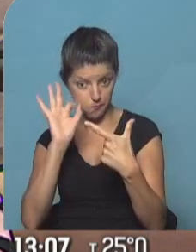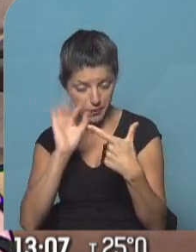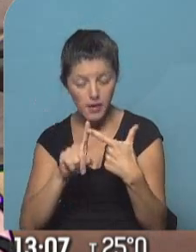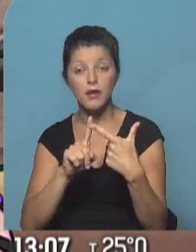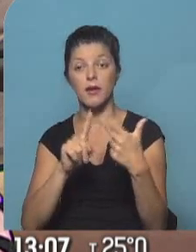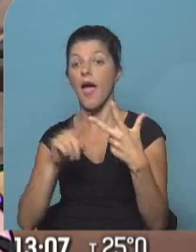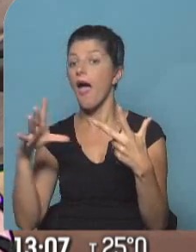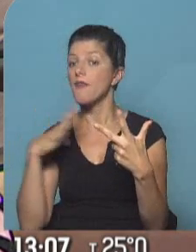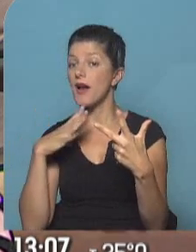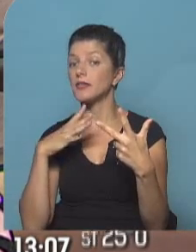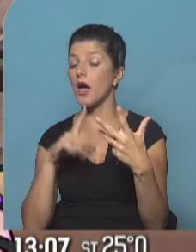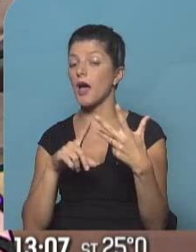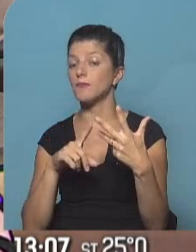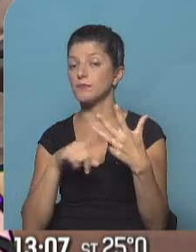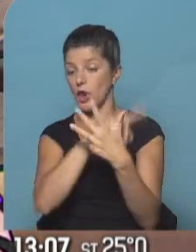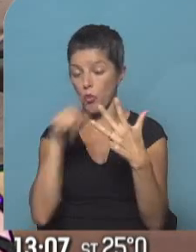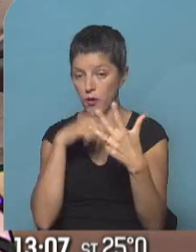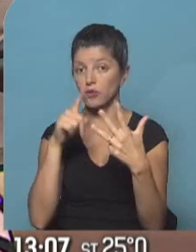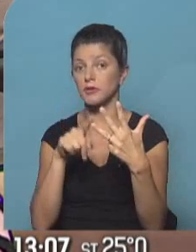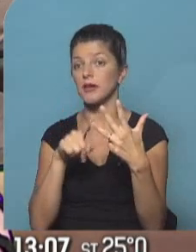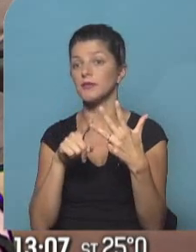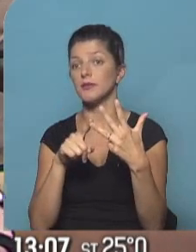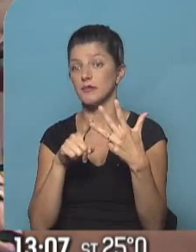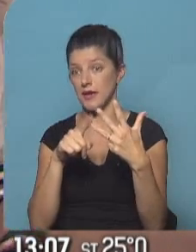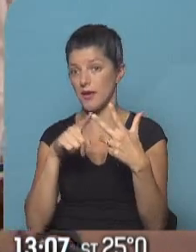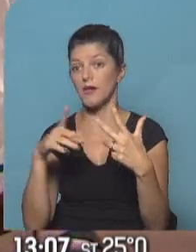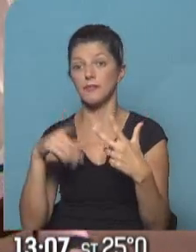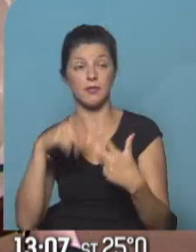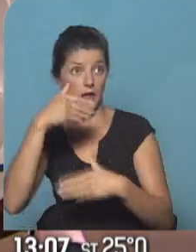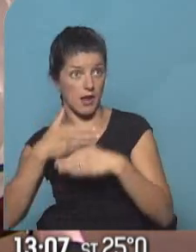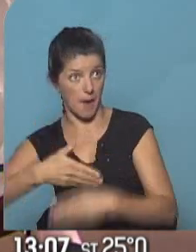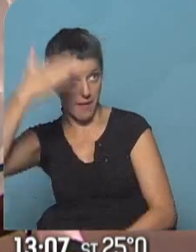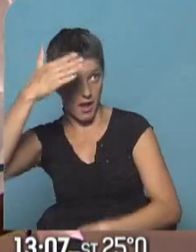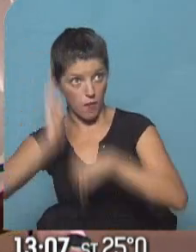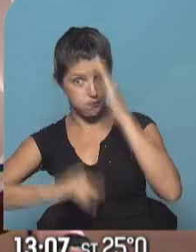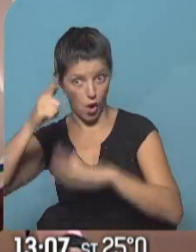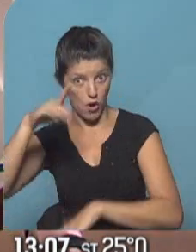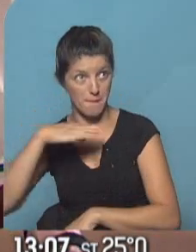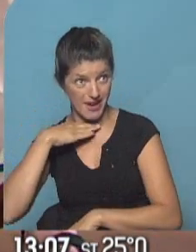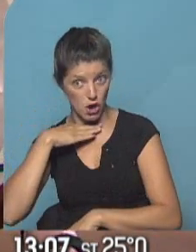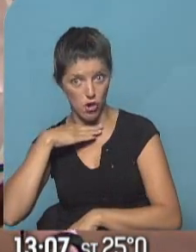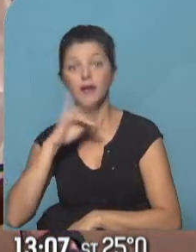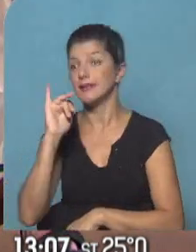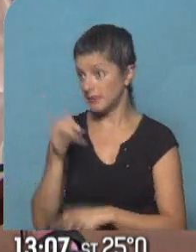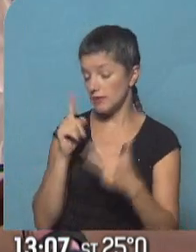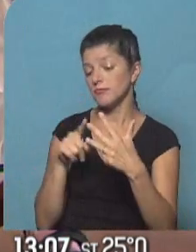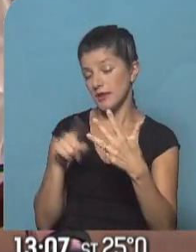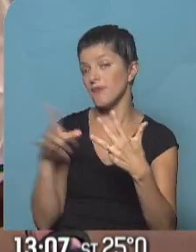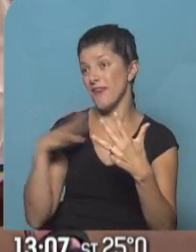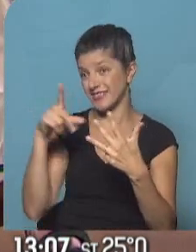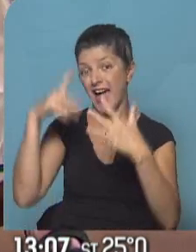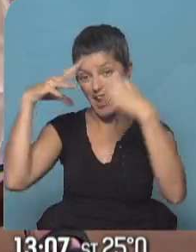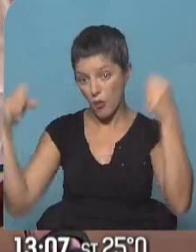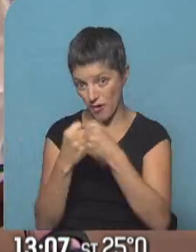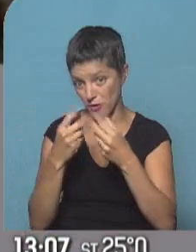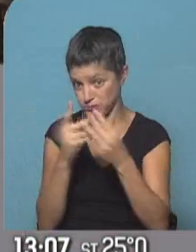le queda es el tema de cancelar el acuerdo nuclear. El muro está pidiendo plata para el muro con México, está tratando. Así que me